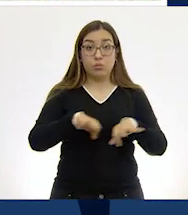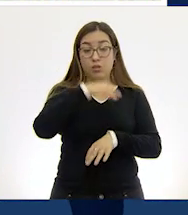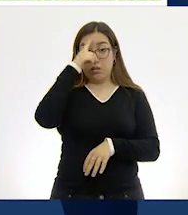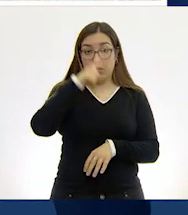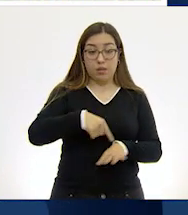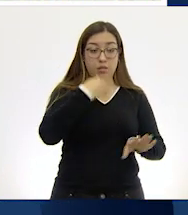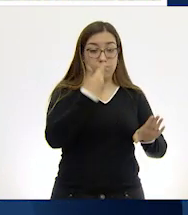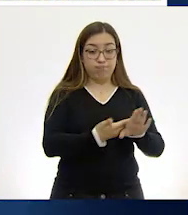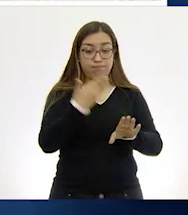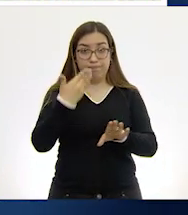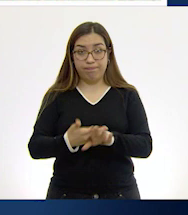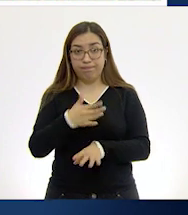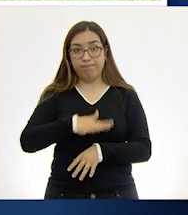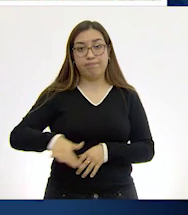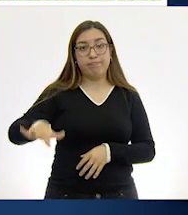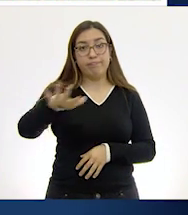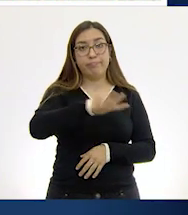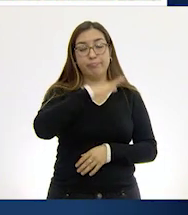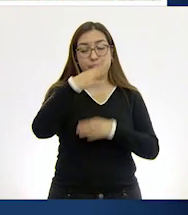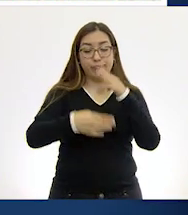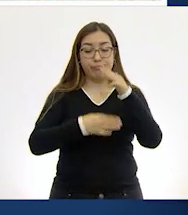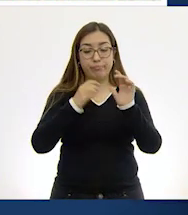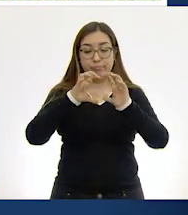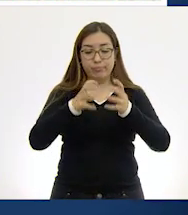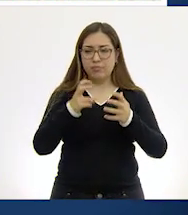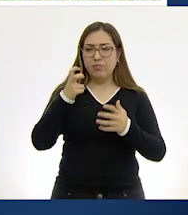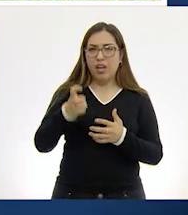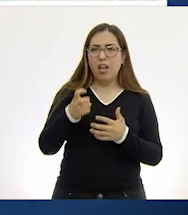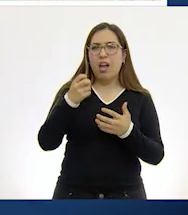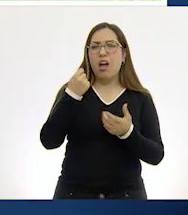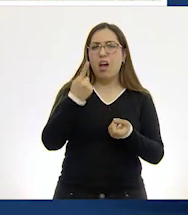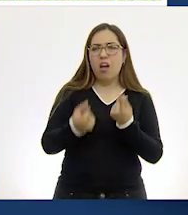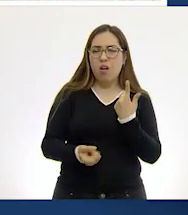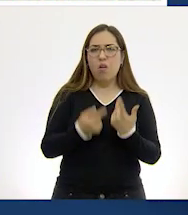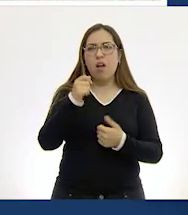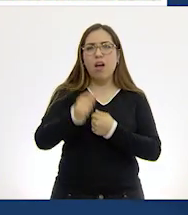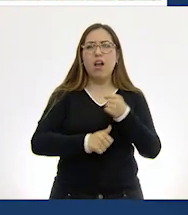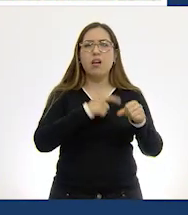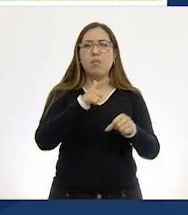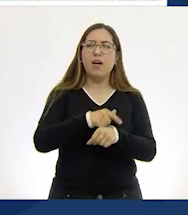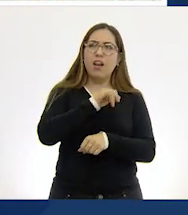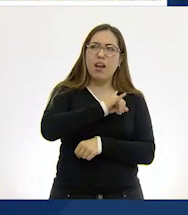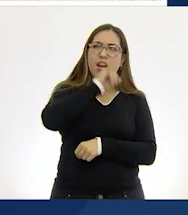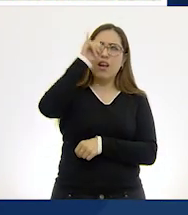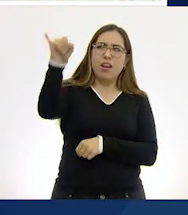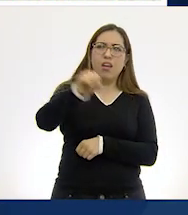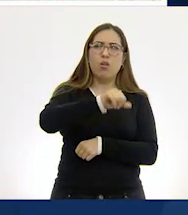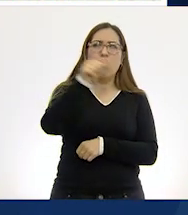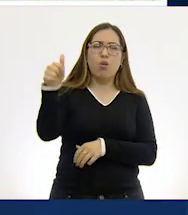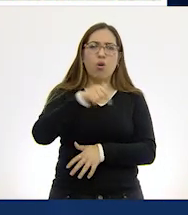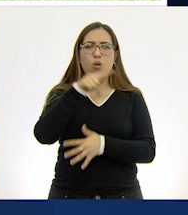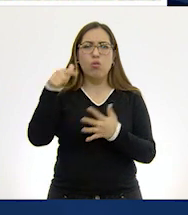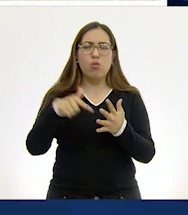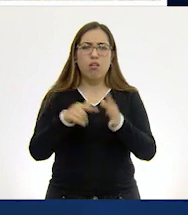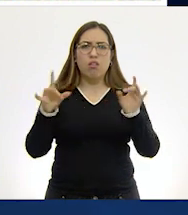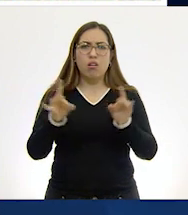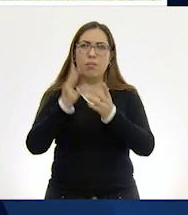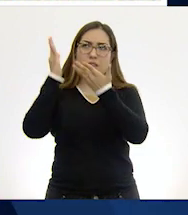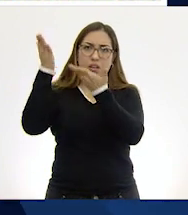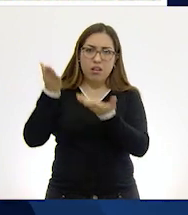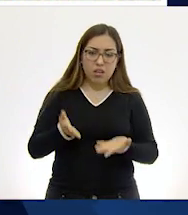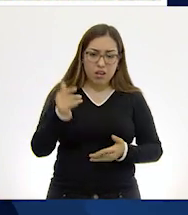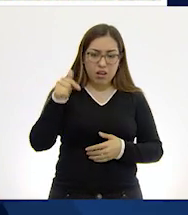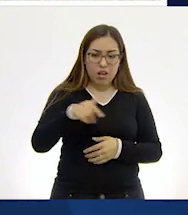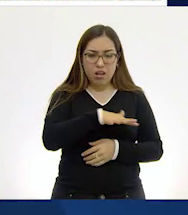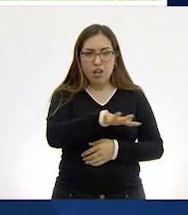biodiversidad. Estas especies que provienen de sitios lejanos de manera accidental o deliberada depredan a las especies